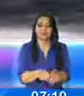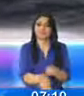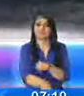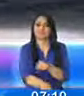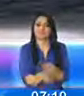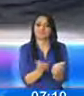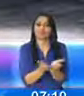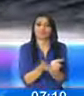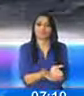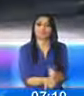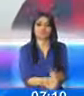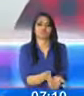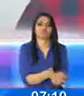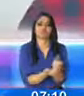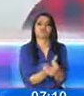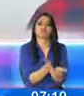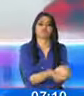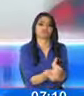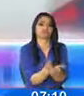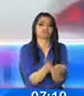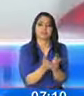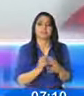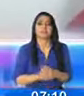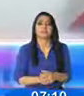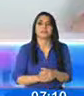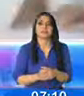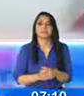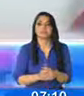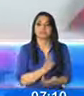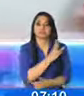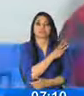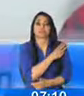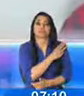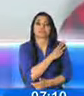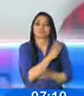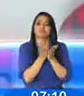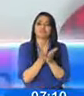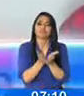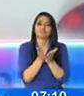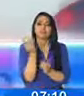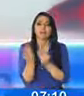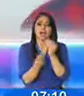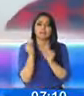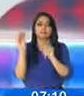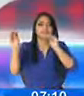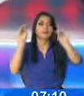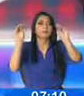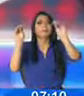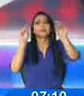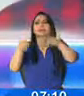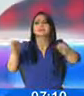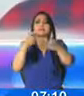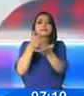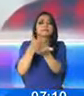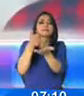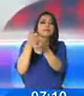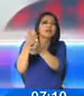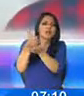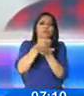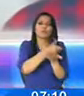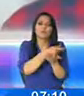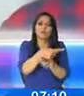sus obra en cuestión de horas la armada lo que hizo comunicar a los barcos para que se acercaran a ayudar los que estaban más cerca Pues